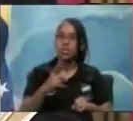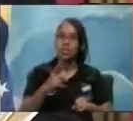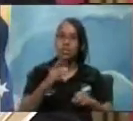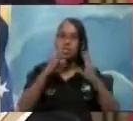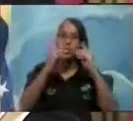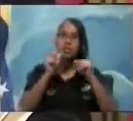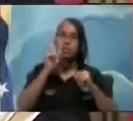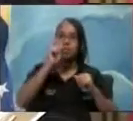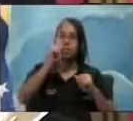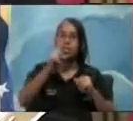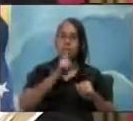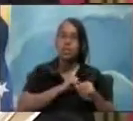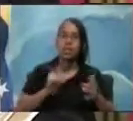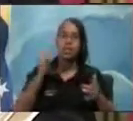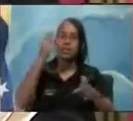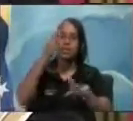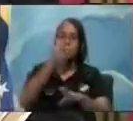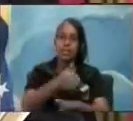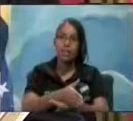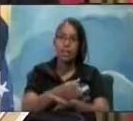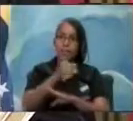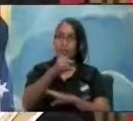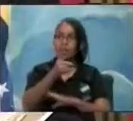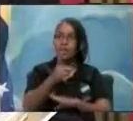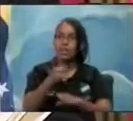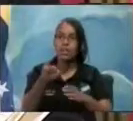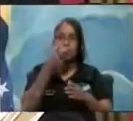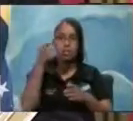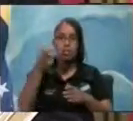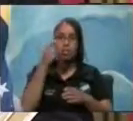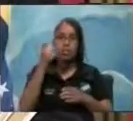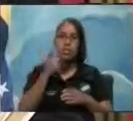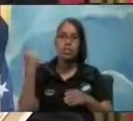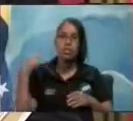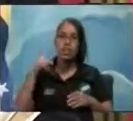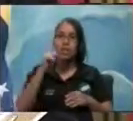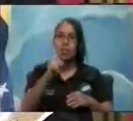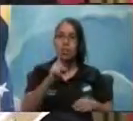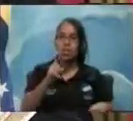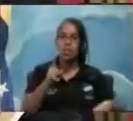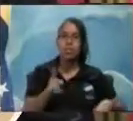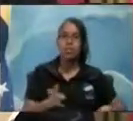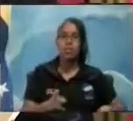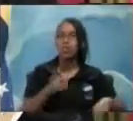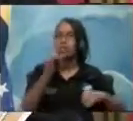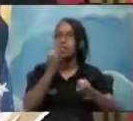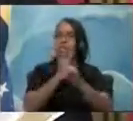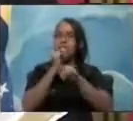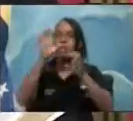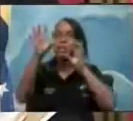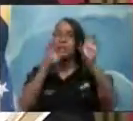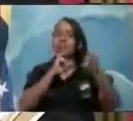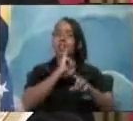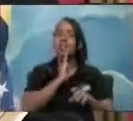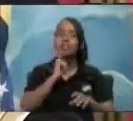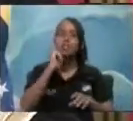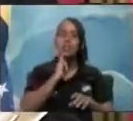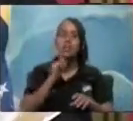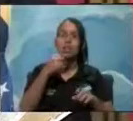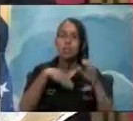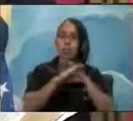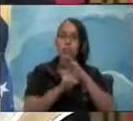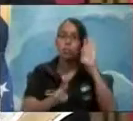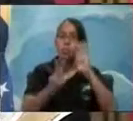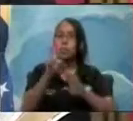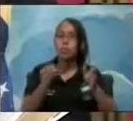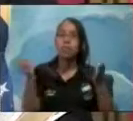número uno en entrada en el buscador. Tenemos dirección internacional en Israel. Vamos 2 veces al